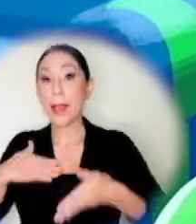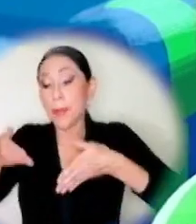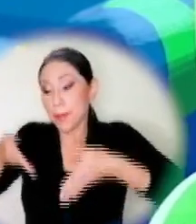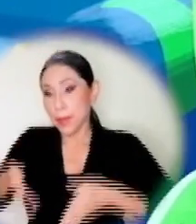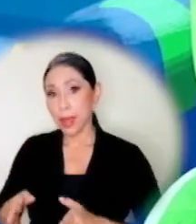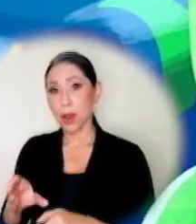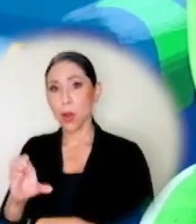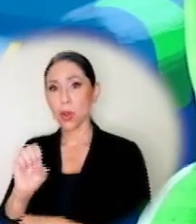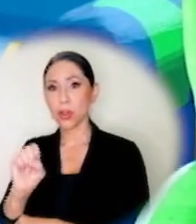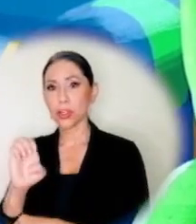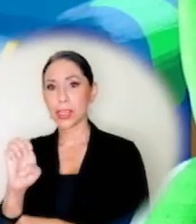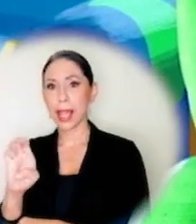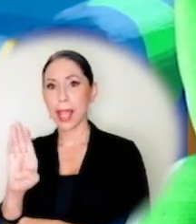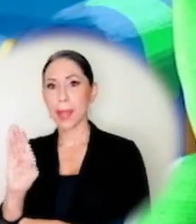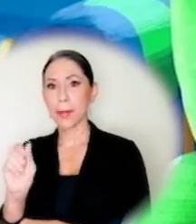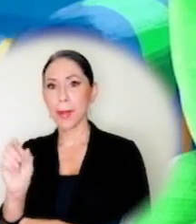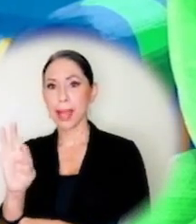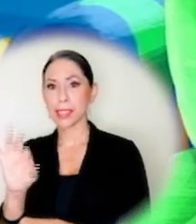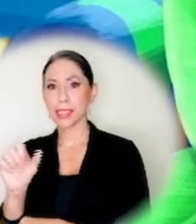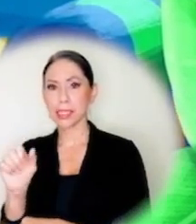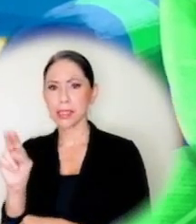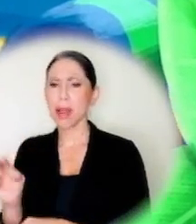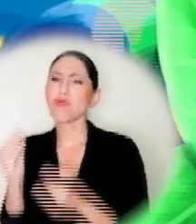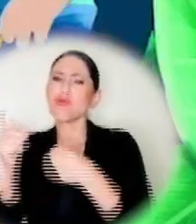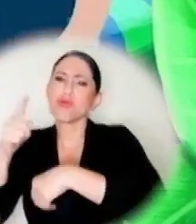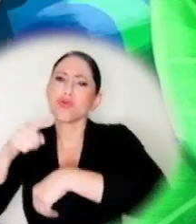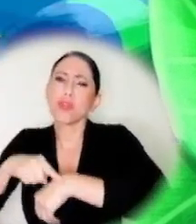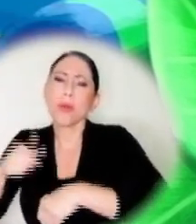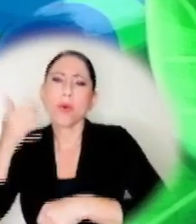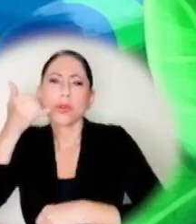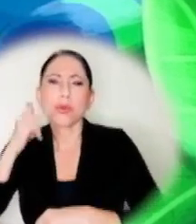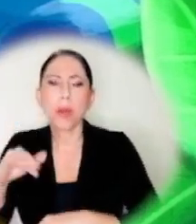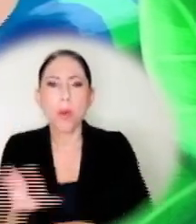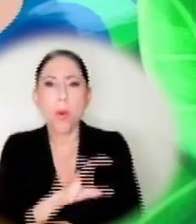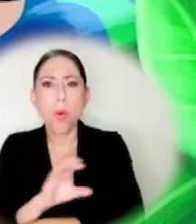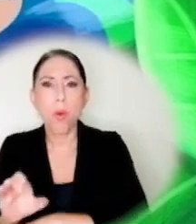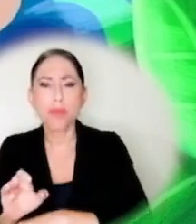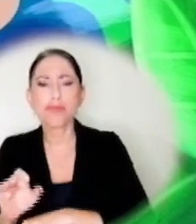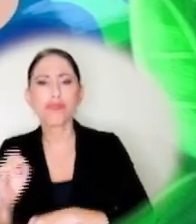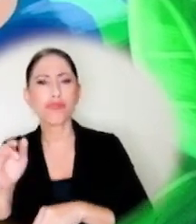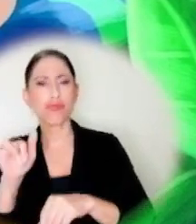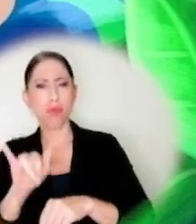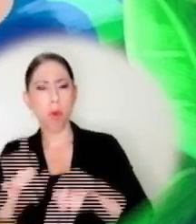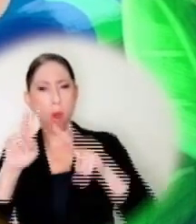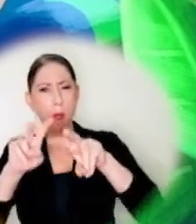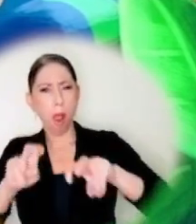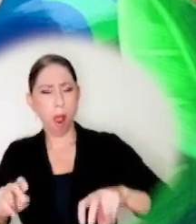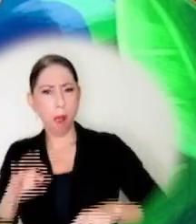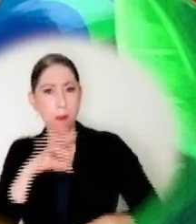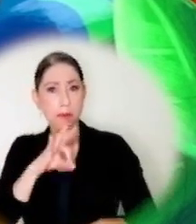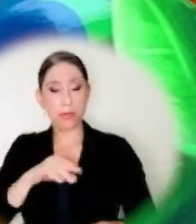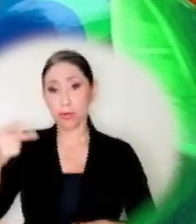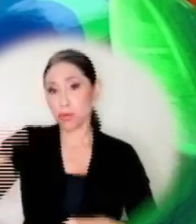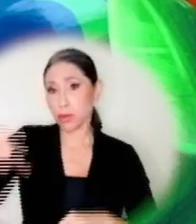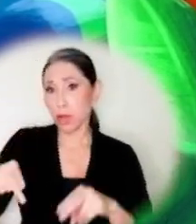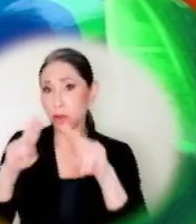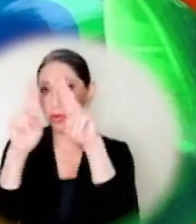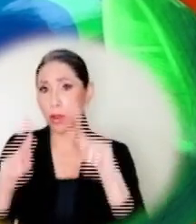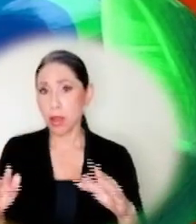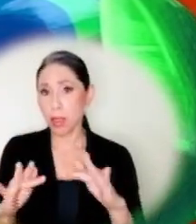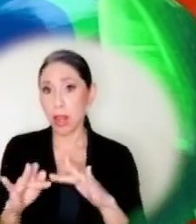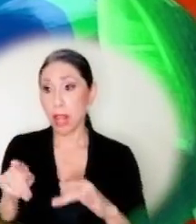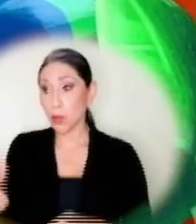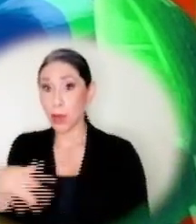Mi hijo Sebastián pasa mucho tiempo con su celular y su computadora. Por eso analizamos los beneficios y riesgos del Internet, sus gustos